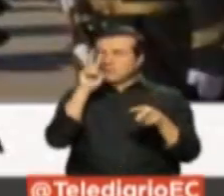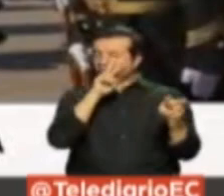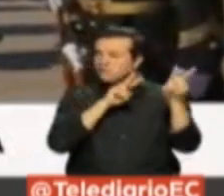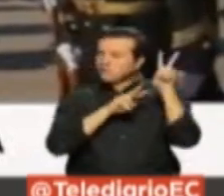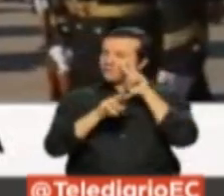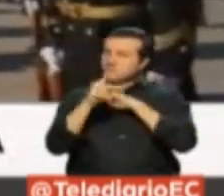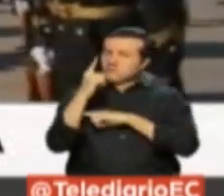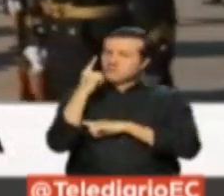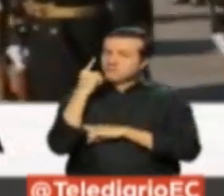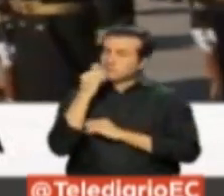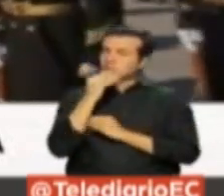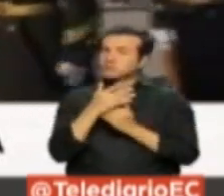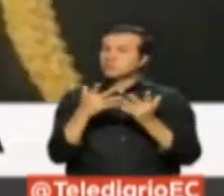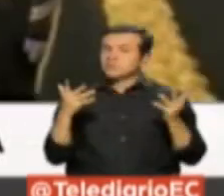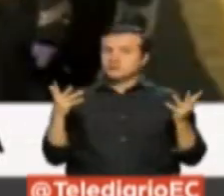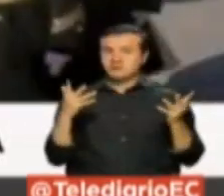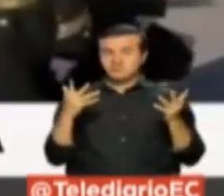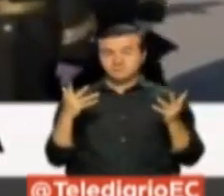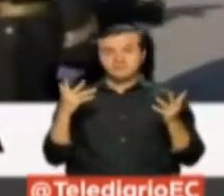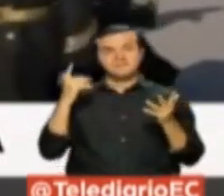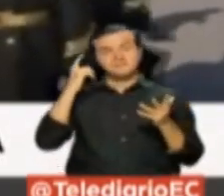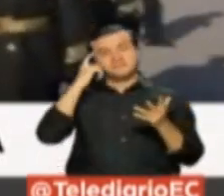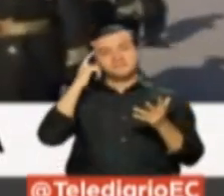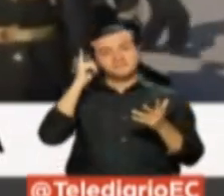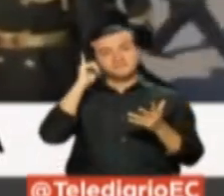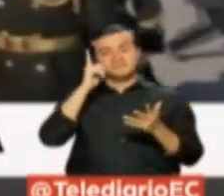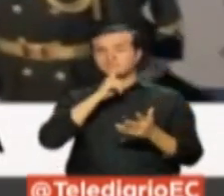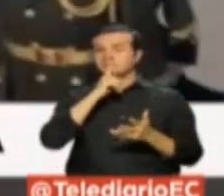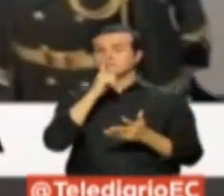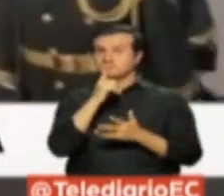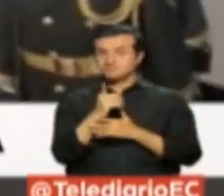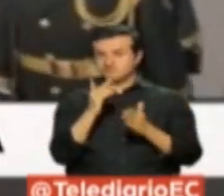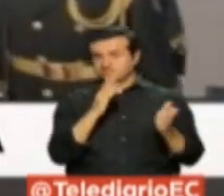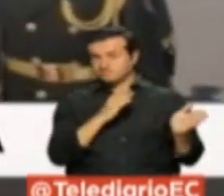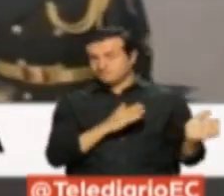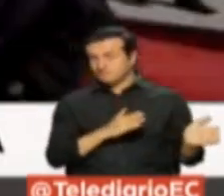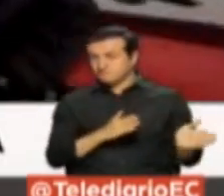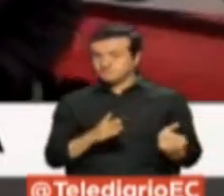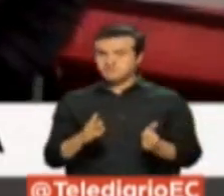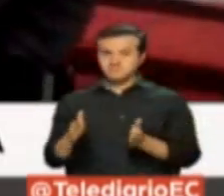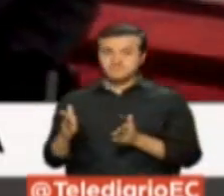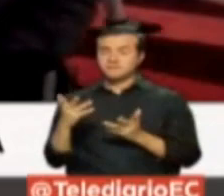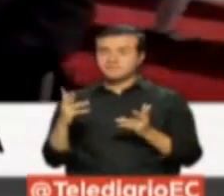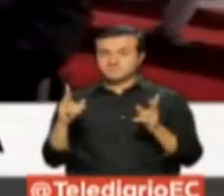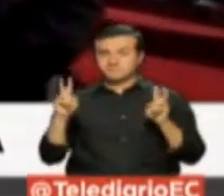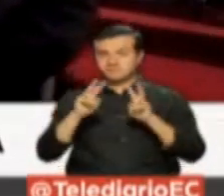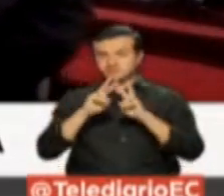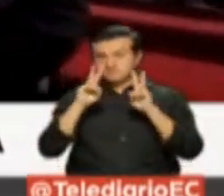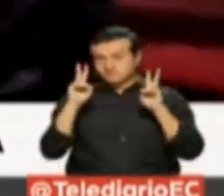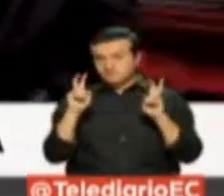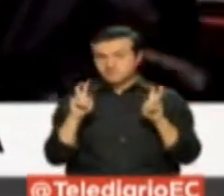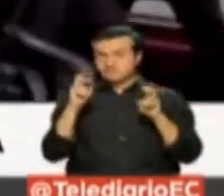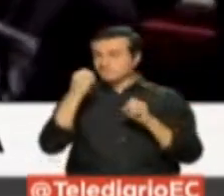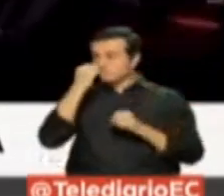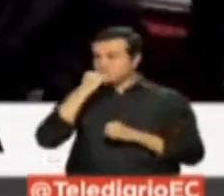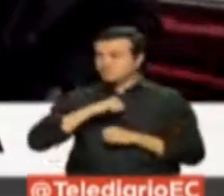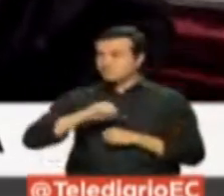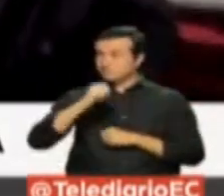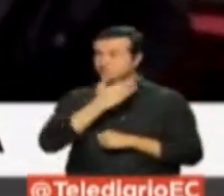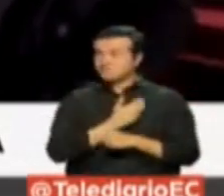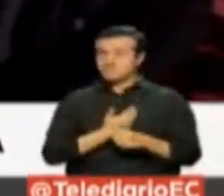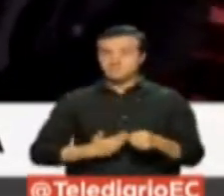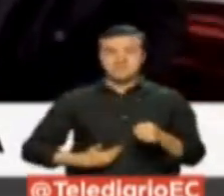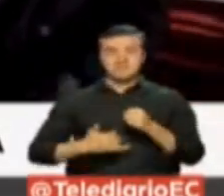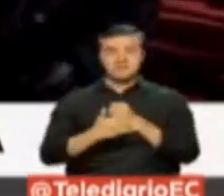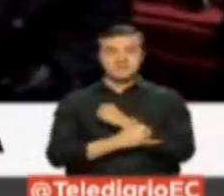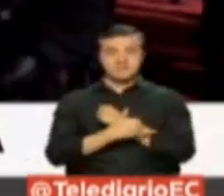analizar una de las perspectivas desde las que se puede abordar el tema del viaje del presidente a China.